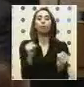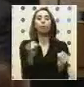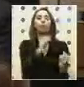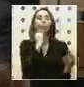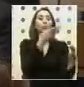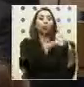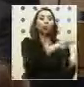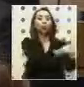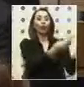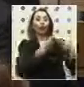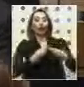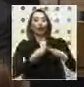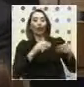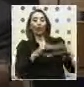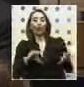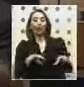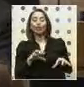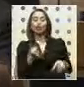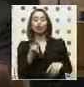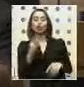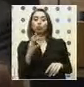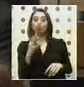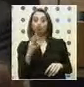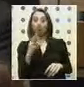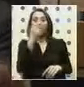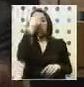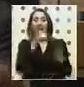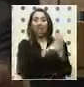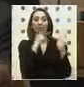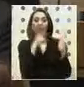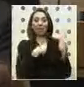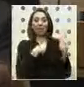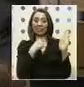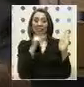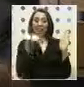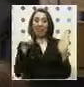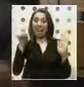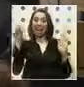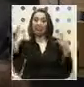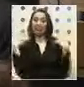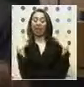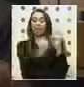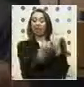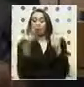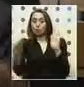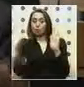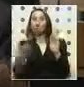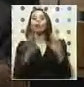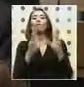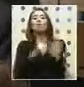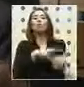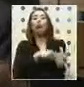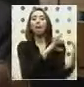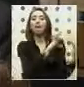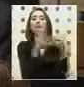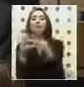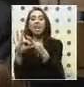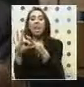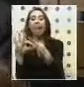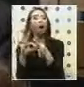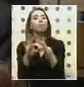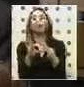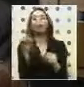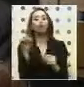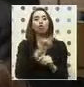suceder a quien, siendo su asignatario forzoso, precisamente por el lazo familiar que los ha unido, lo haya